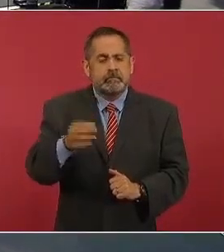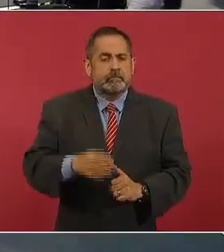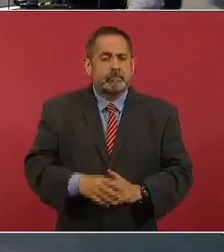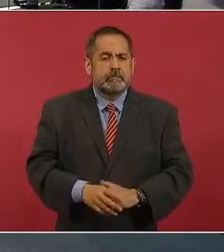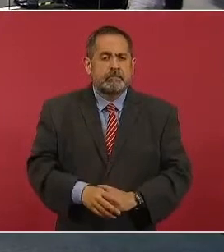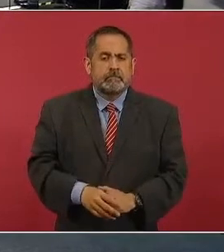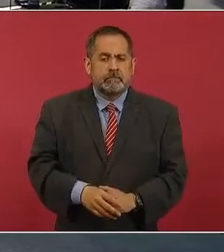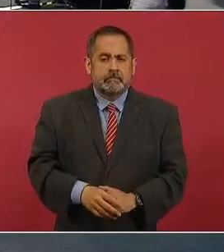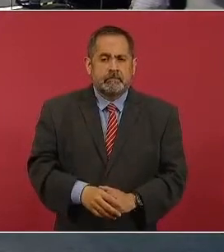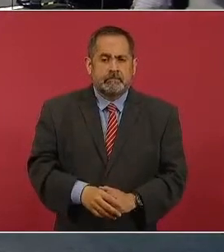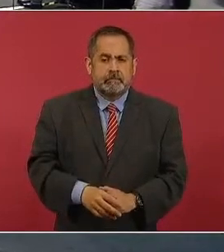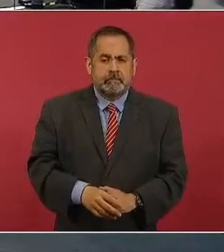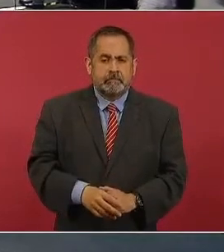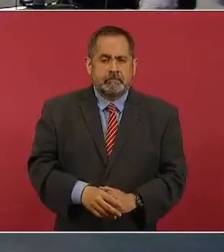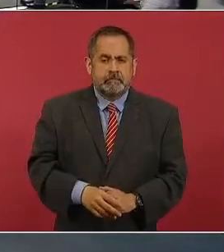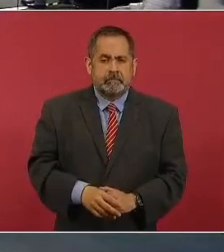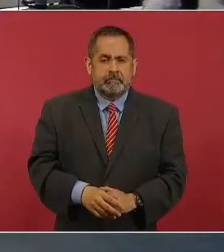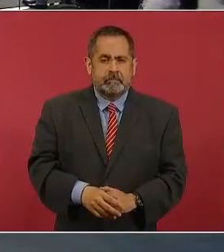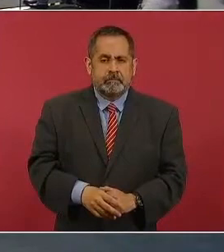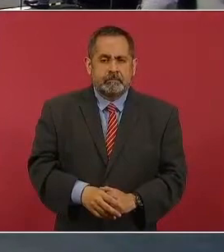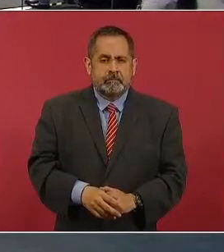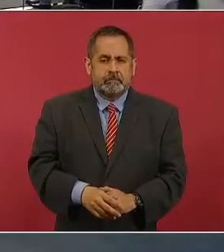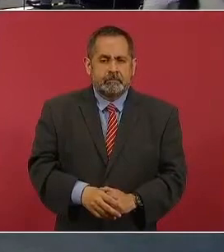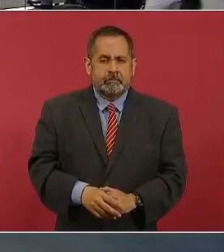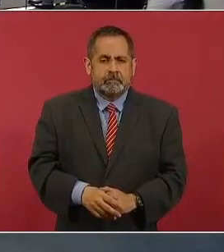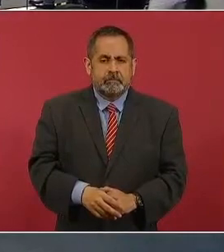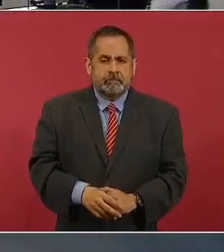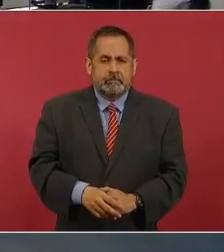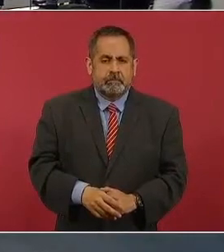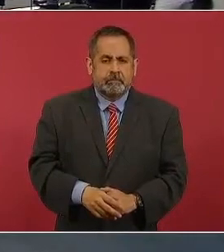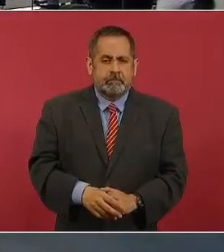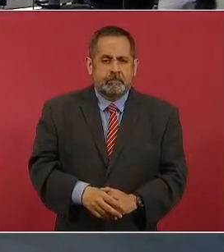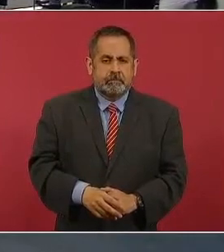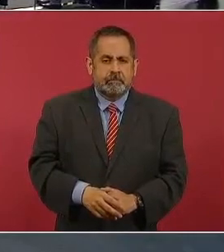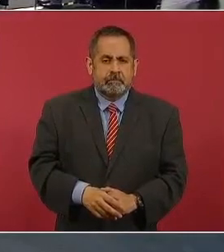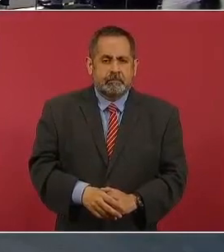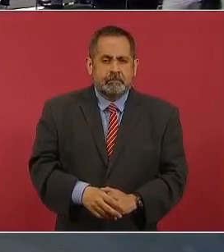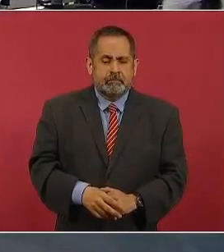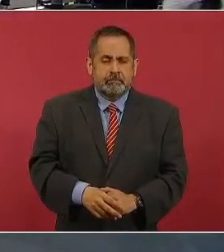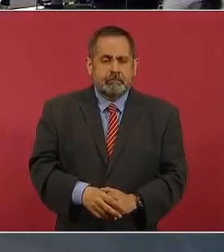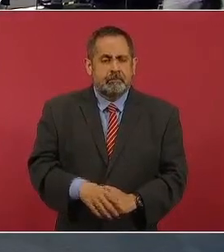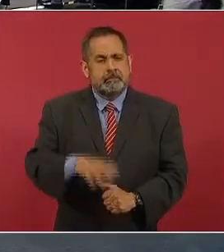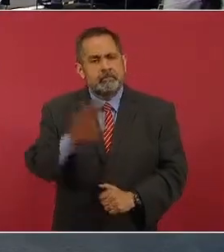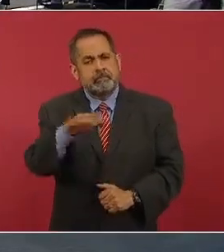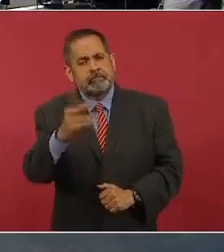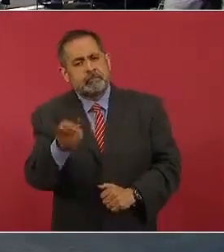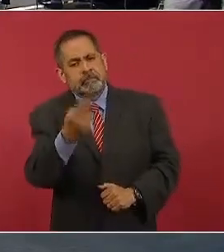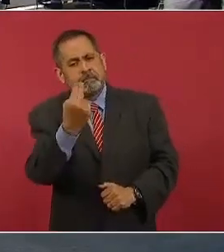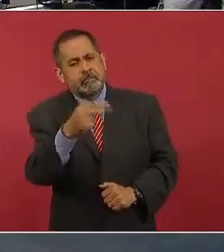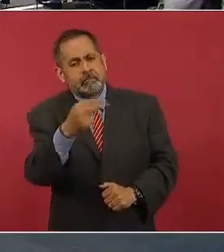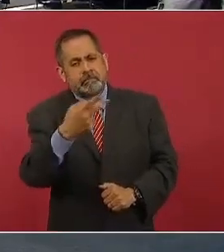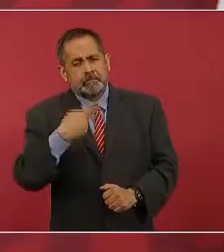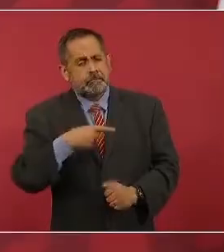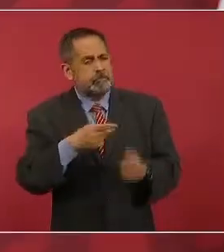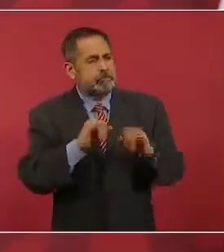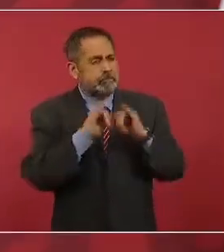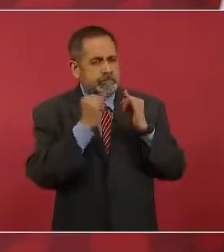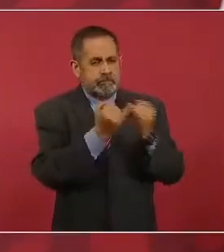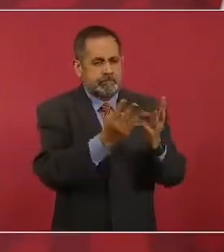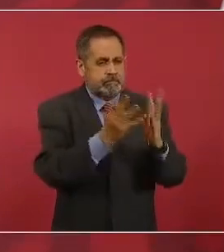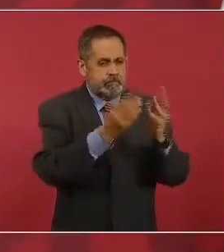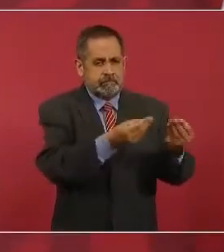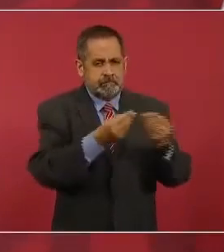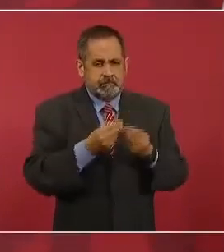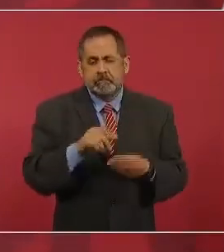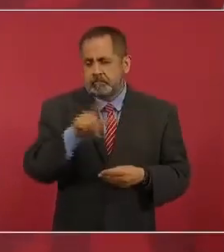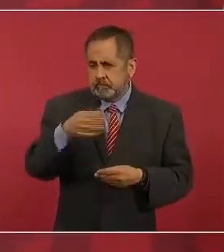que si nos puede dar el nombre de los empresarios que van a estar en la comida, la lista. ¿Nos podrían pasar la lista después? Al rato. Después,